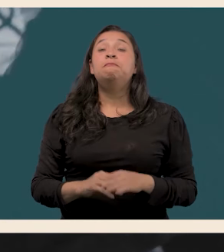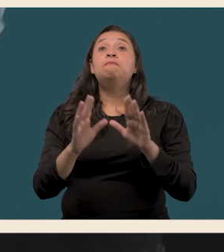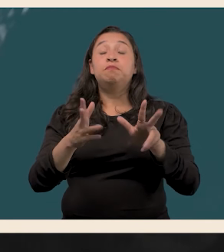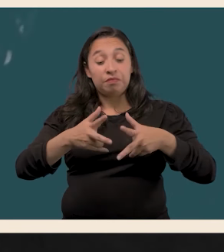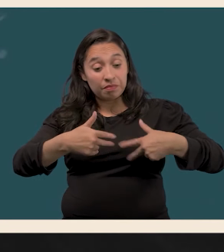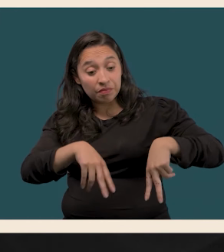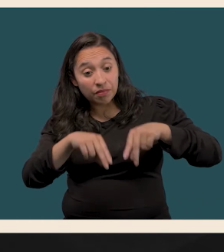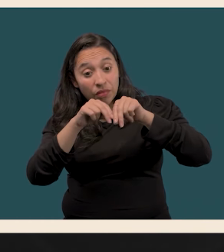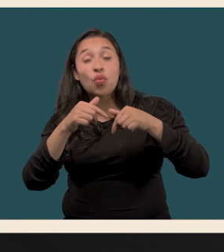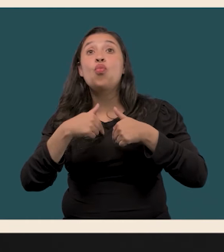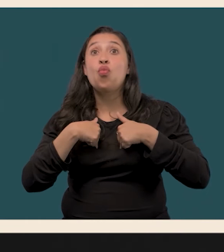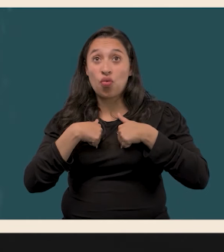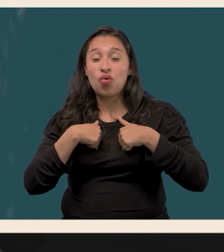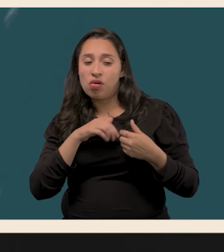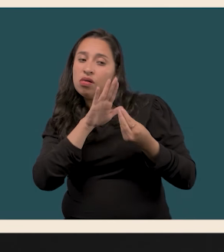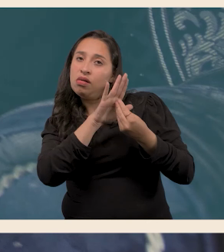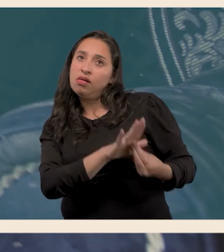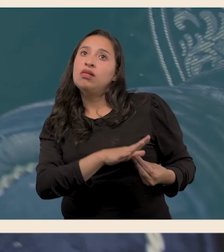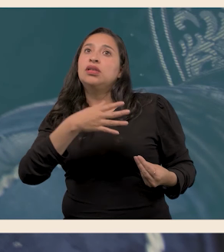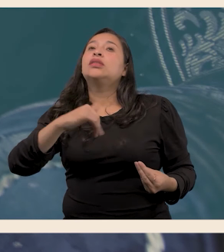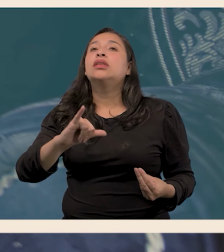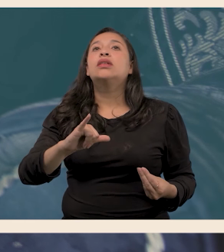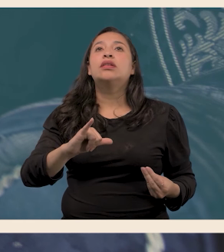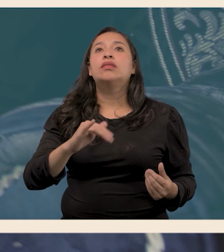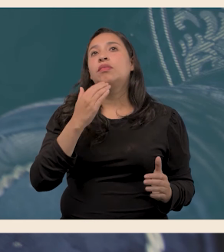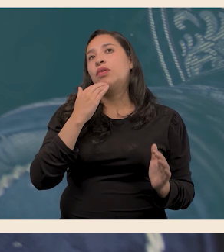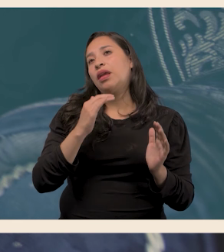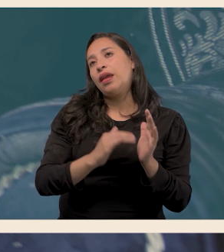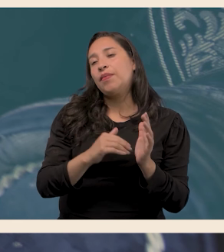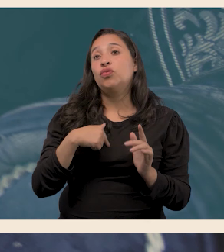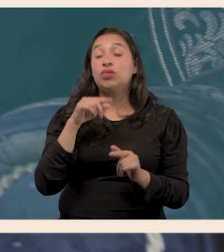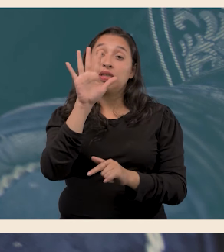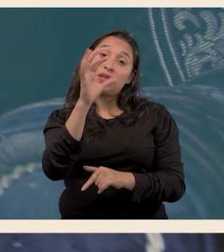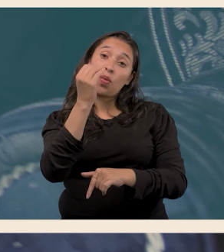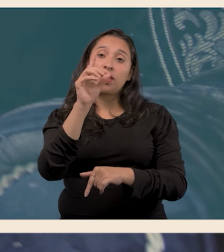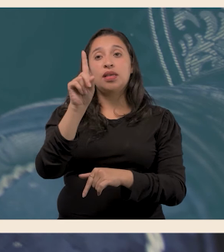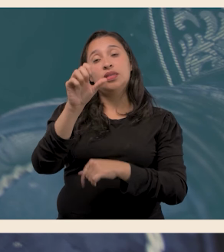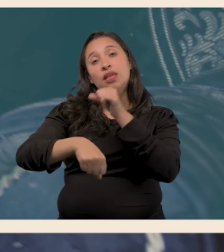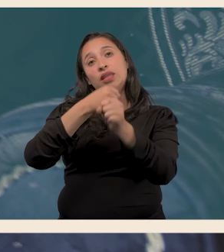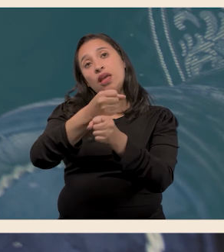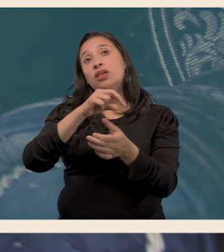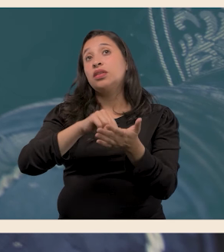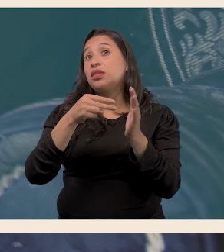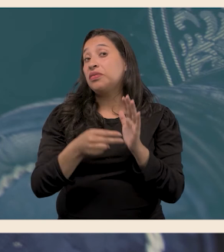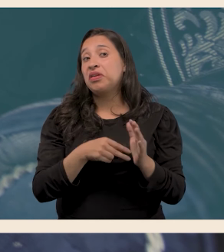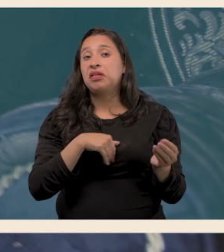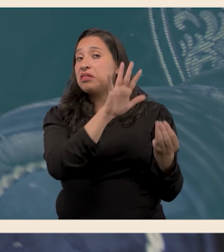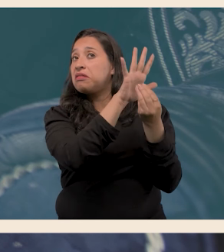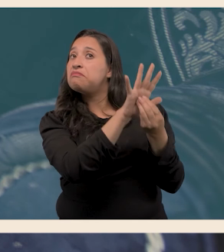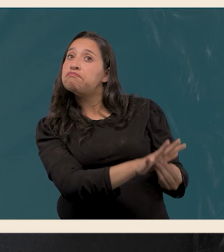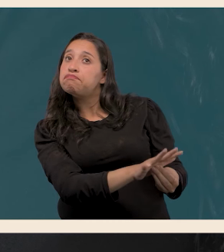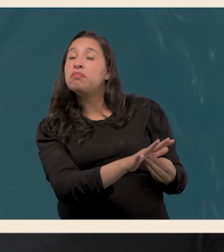Para la sociedad uno sí es discriminado, no más porque tenga unos 50, 60 años, ya está empezando a